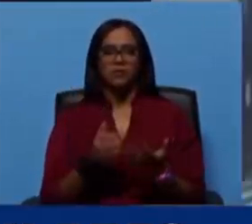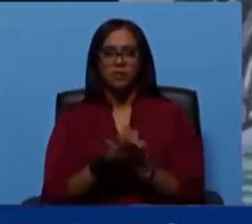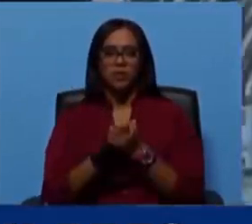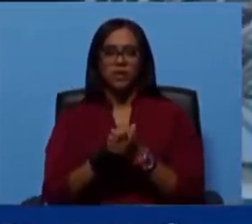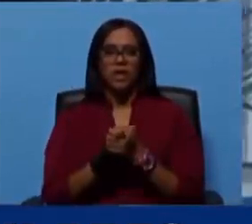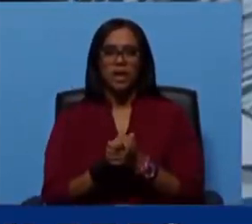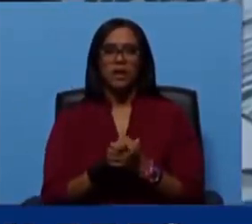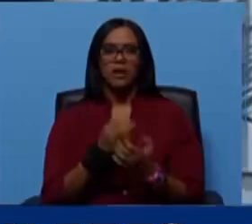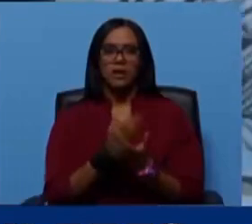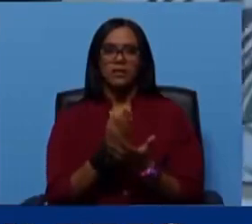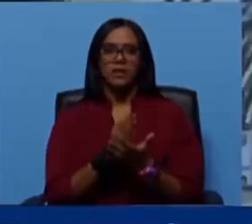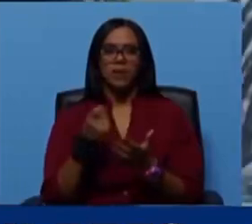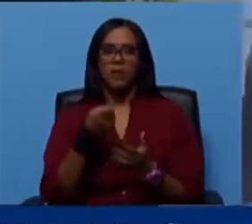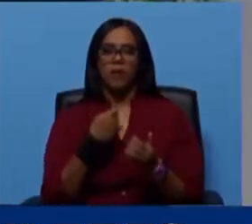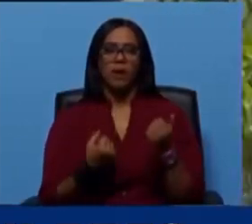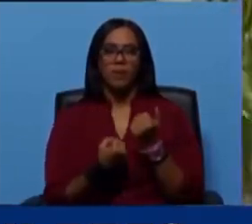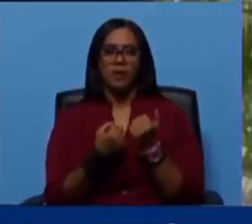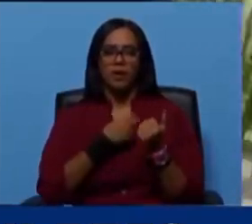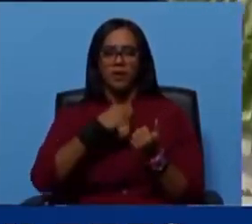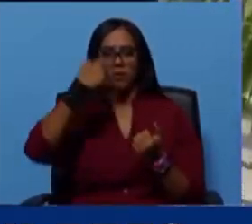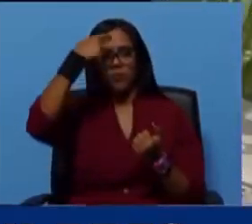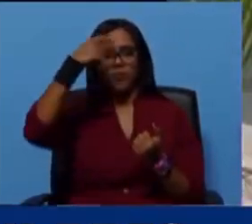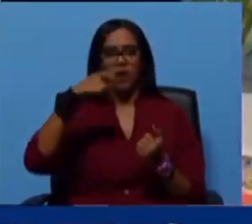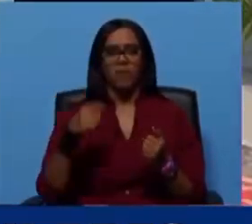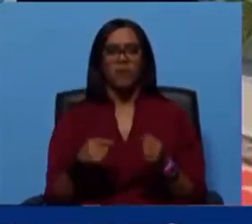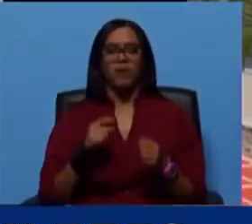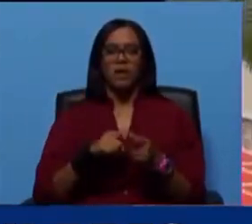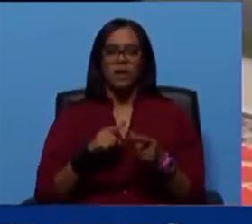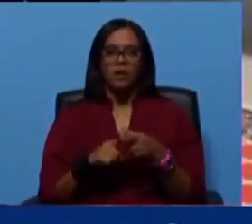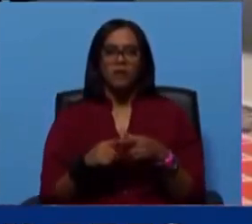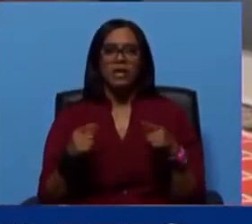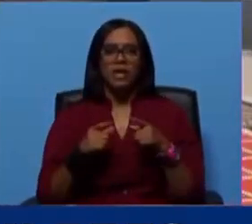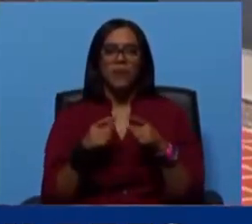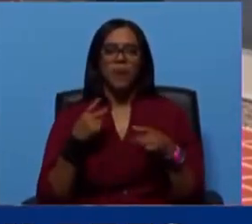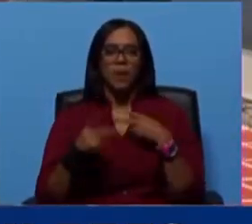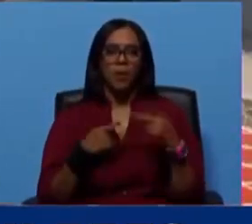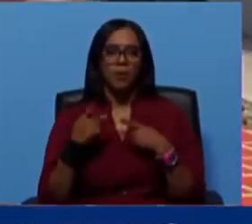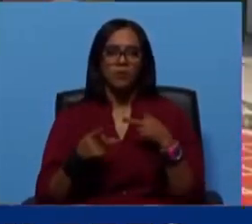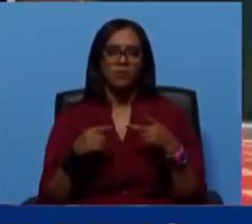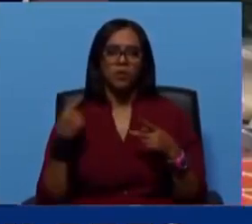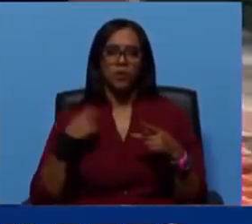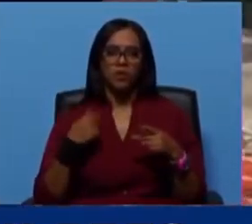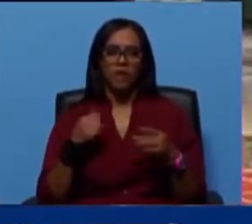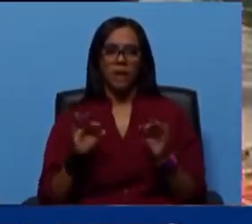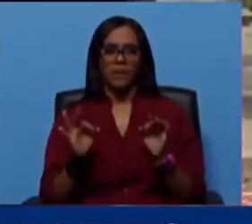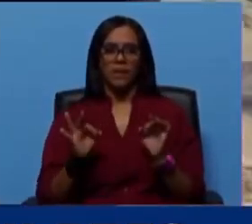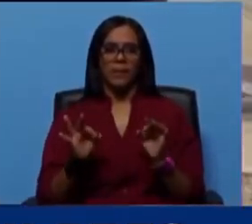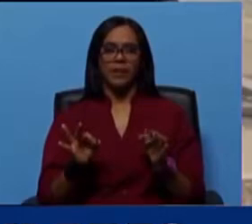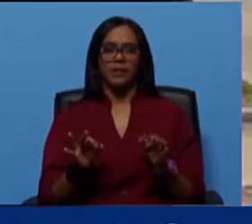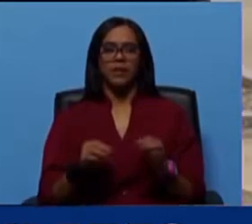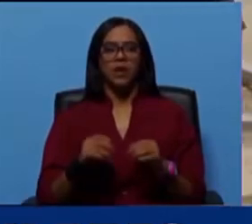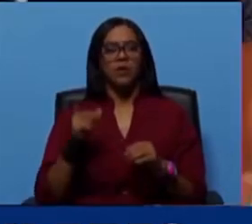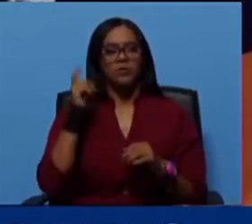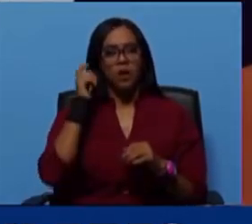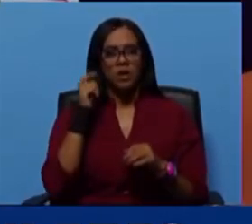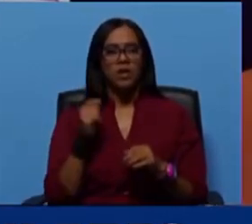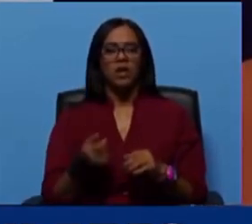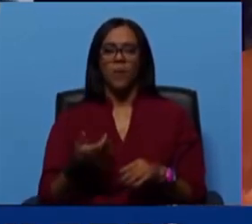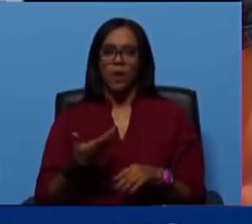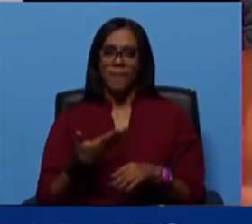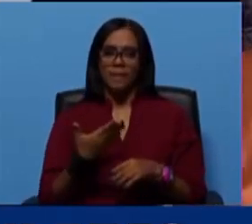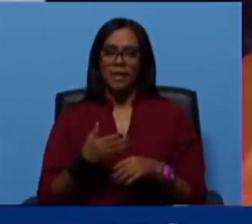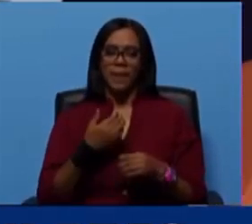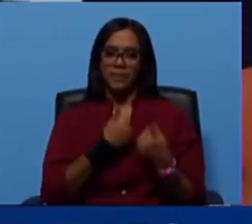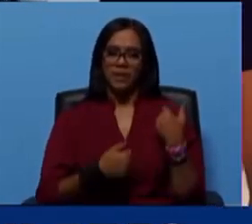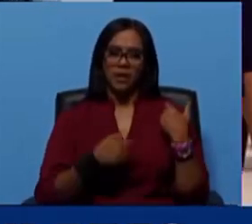siempre buscan es apoyar a nuestro pueblo. Bueno, en este sentido, nuestro equipo de producción nos tiene precisamente un sonido muy reciente del presidente